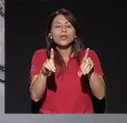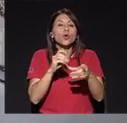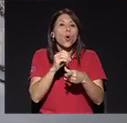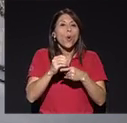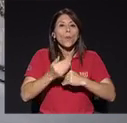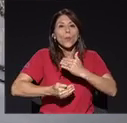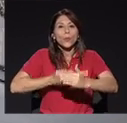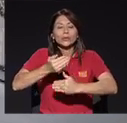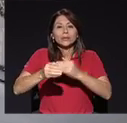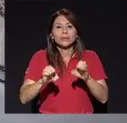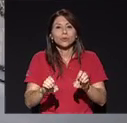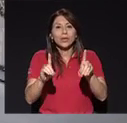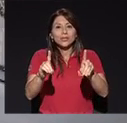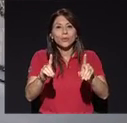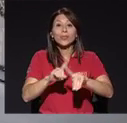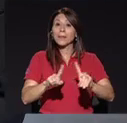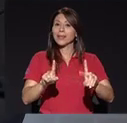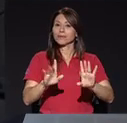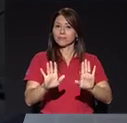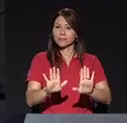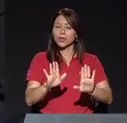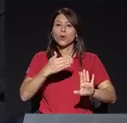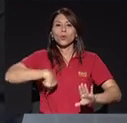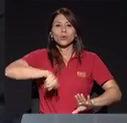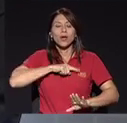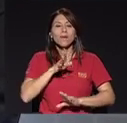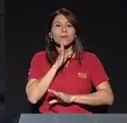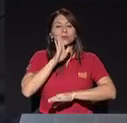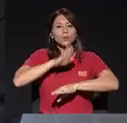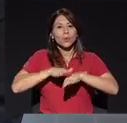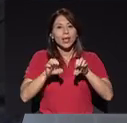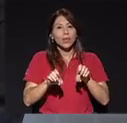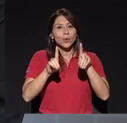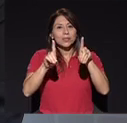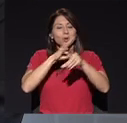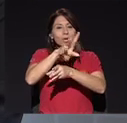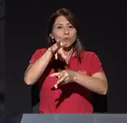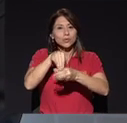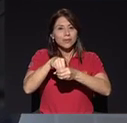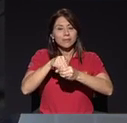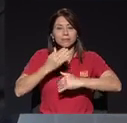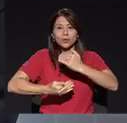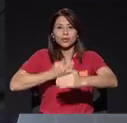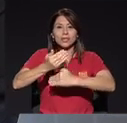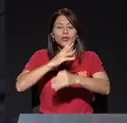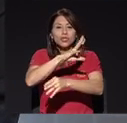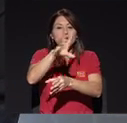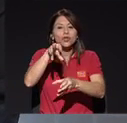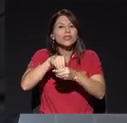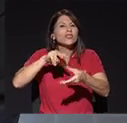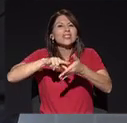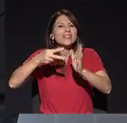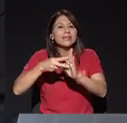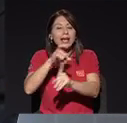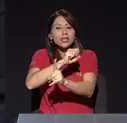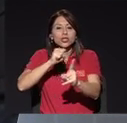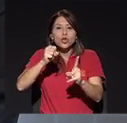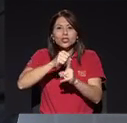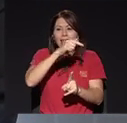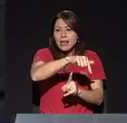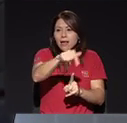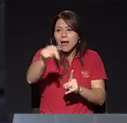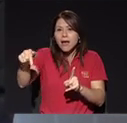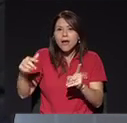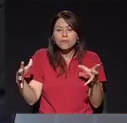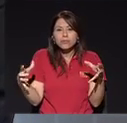educación. Sin embargo, cuando hablamos de educación inclusiva, cuando hablamos de procesos inclusivos, es la sociedad en conjunto, porque,